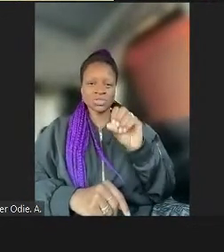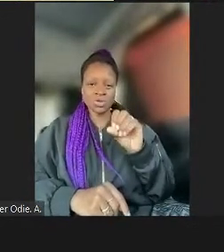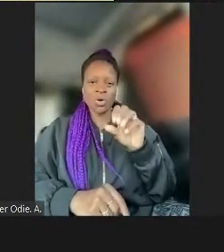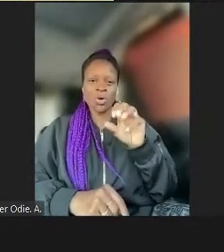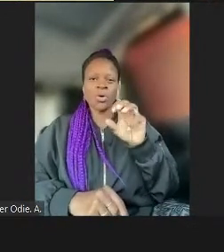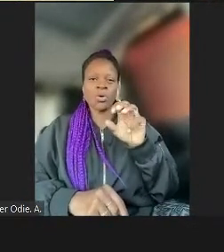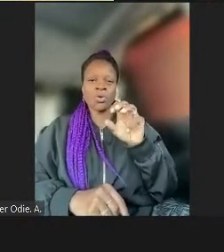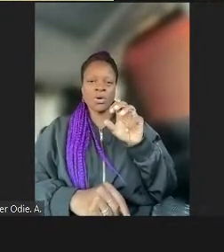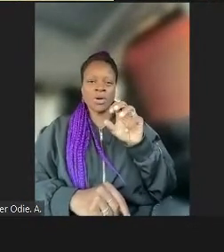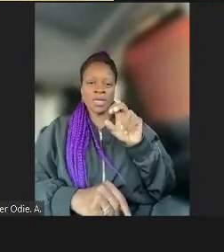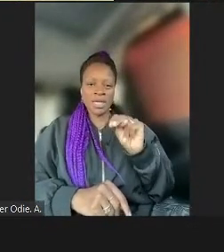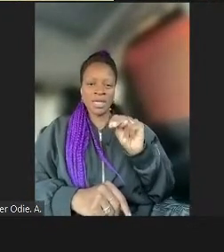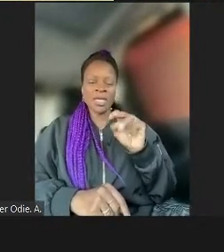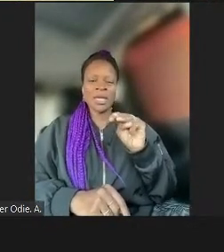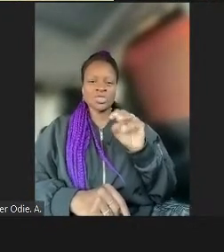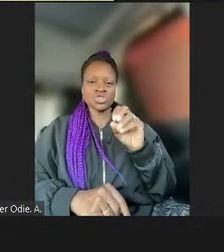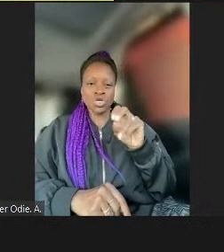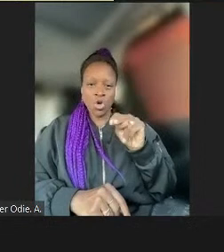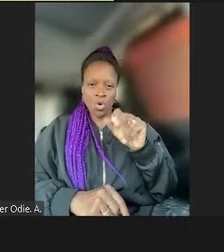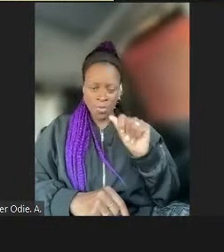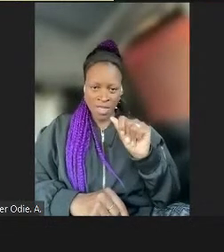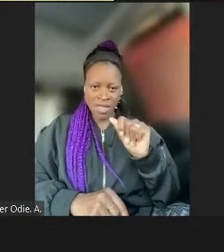Sonoma, del condado de Sonoma.